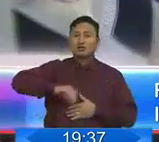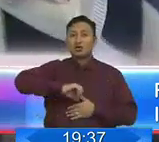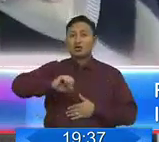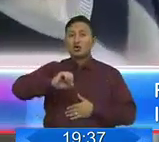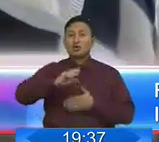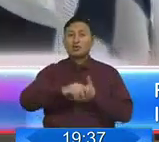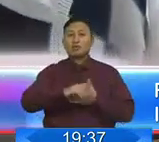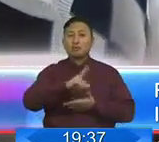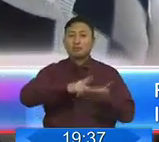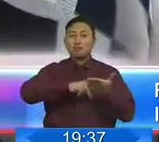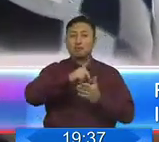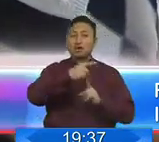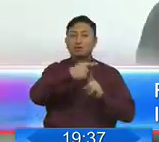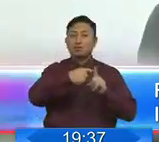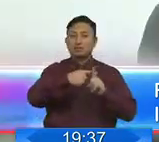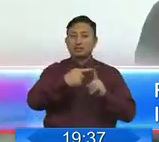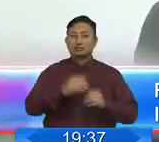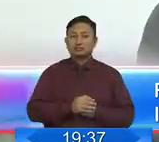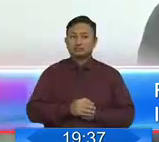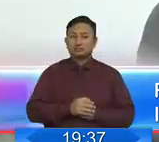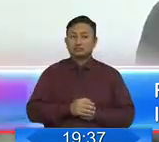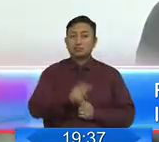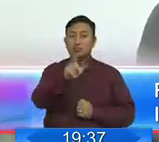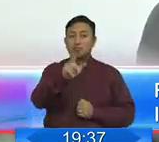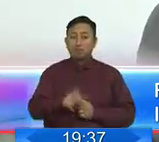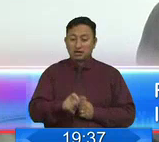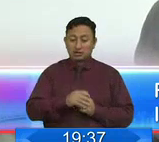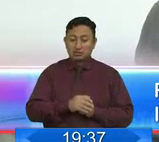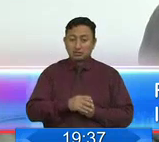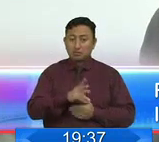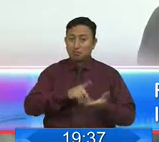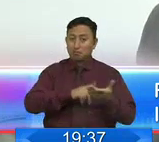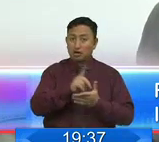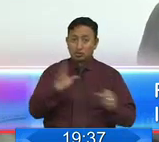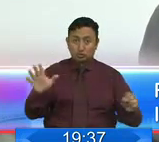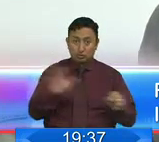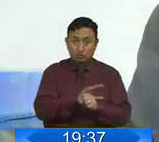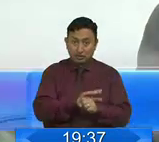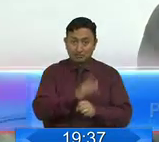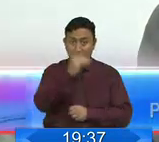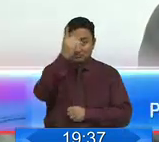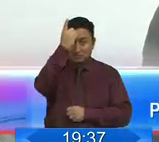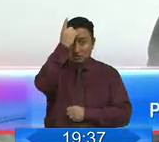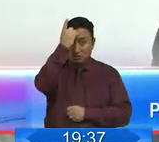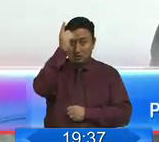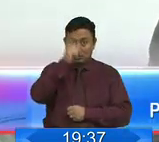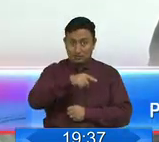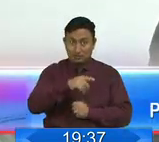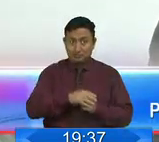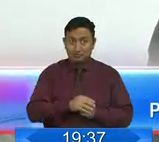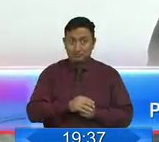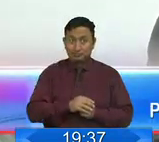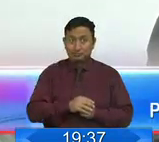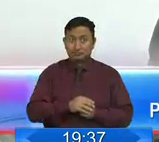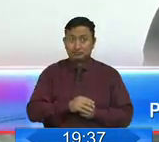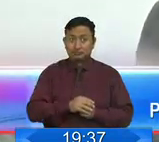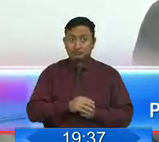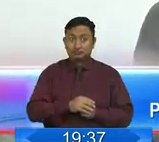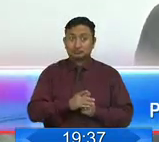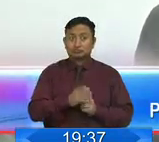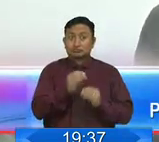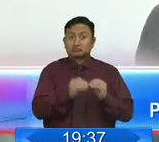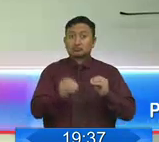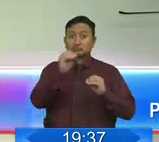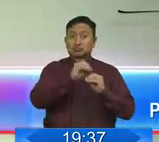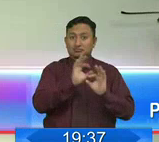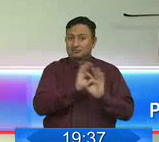de la cuota que está vencida. Si es que el cliente hace el pago total de la deuda que ha consumido durante ese mes, no tiene ningún